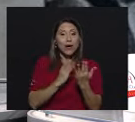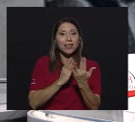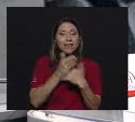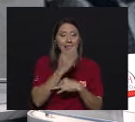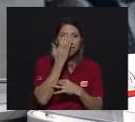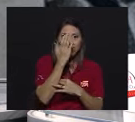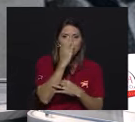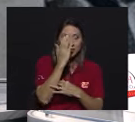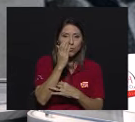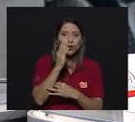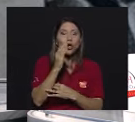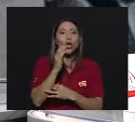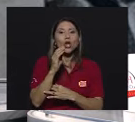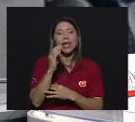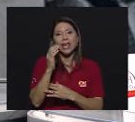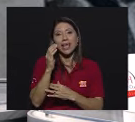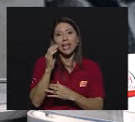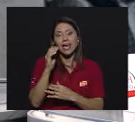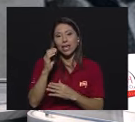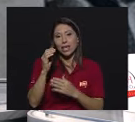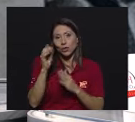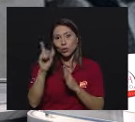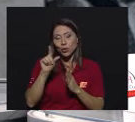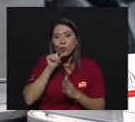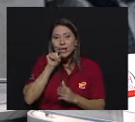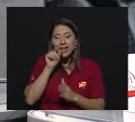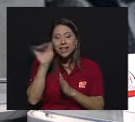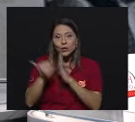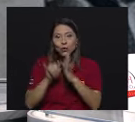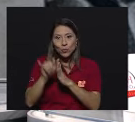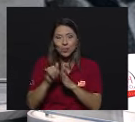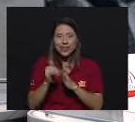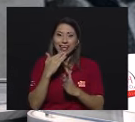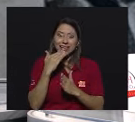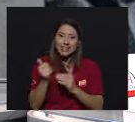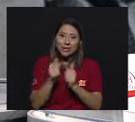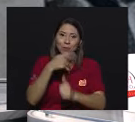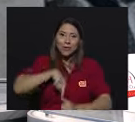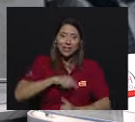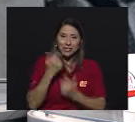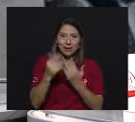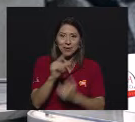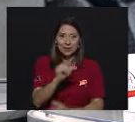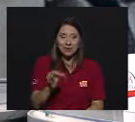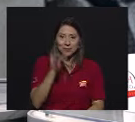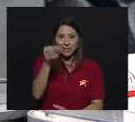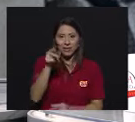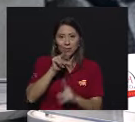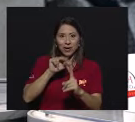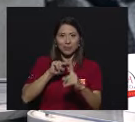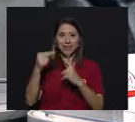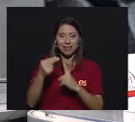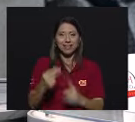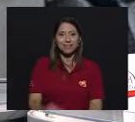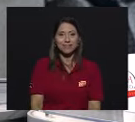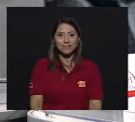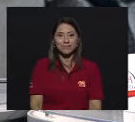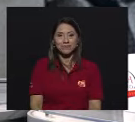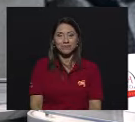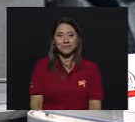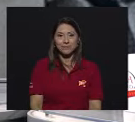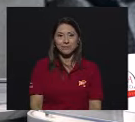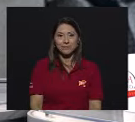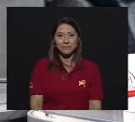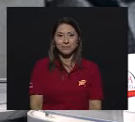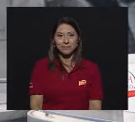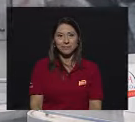www.una.ac.cr o en nuestros perfiles de Facebook, Twitter y YouTube. Muchas gracias por acompañarnos. Lo esperamos la próxima semana con más aquí en Una Mirada. Hasta pronto.